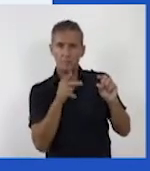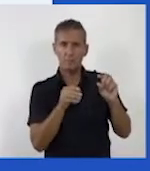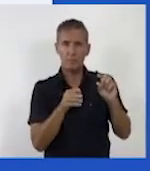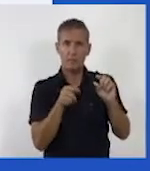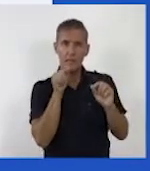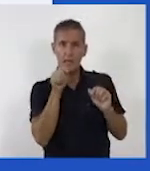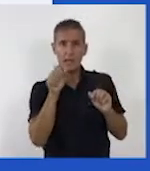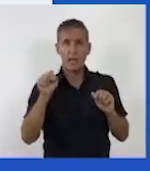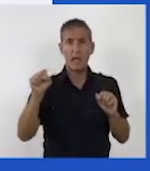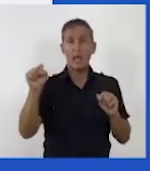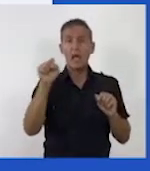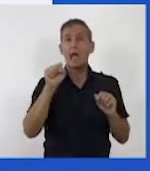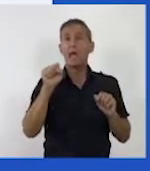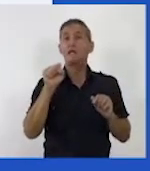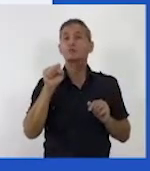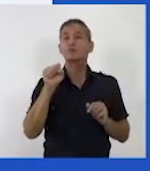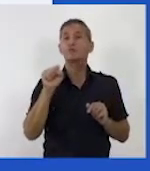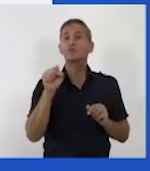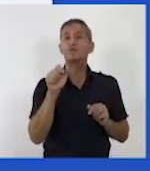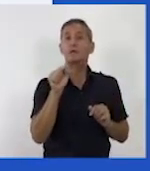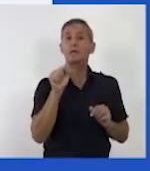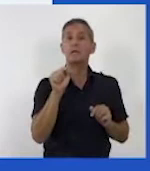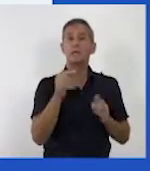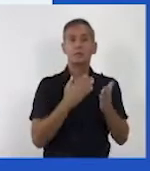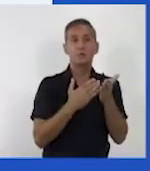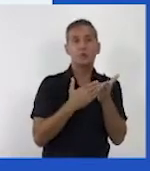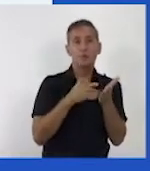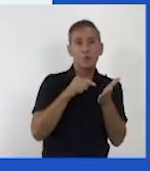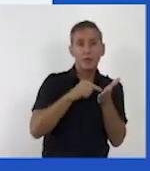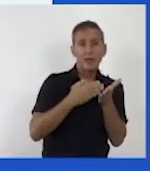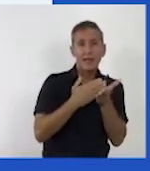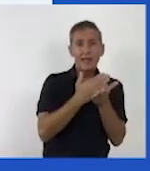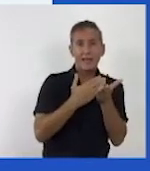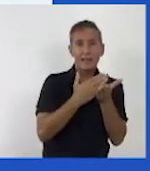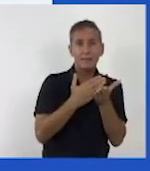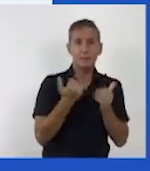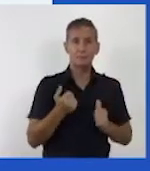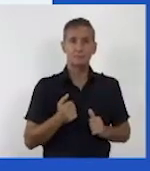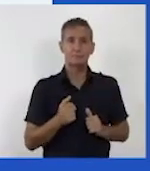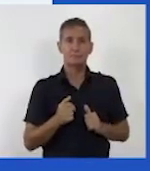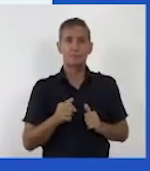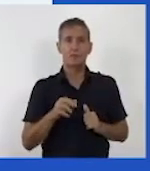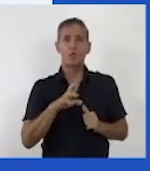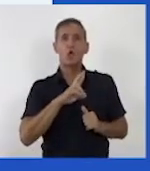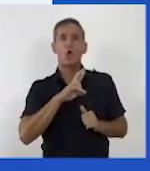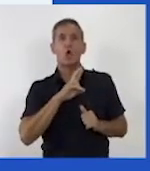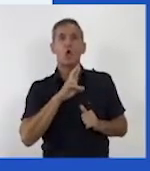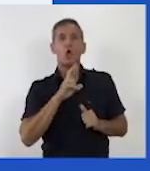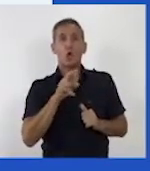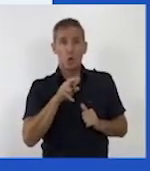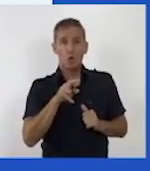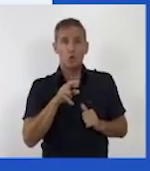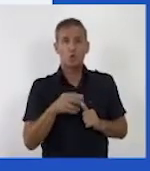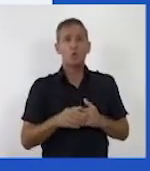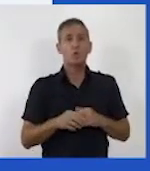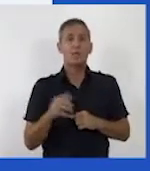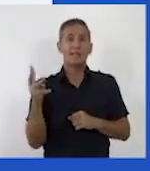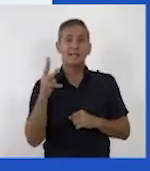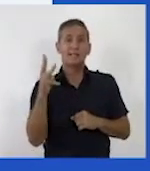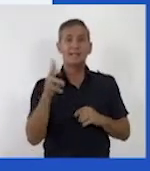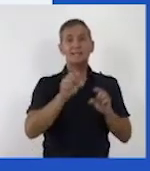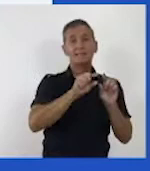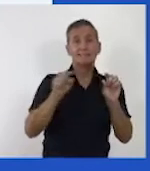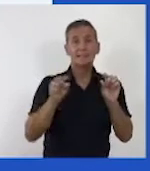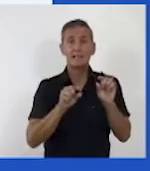claro coincidimos el predicado es un día rompió un arroz muy hermoso en la tercera oración